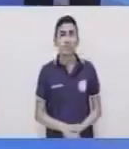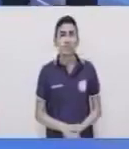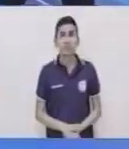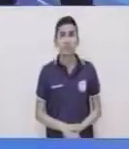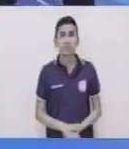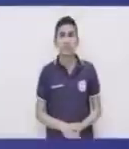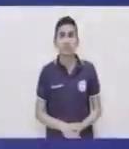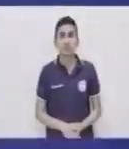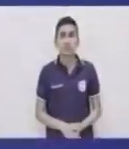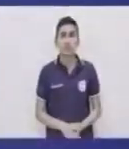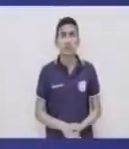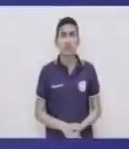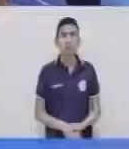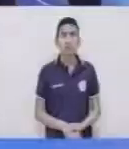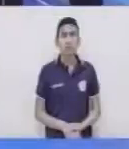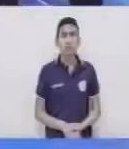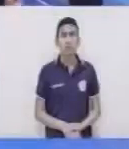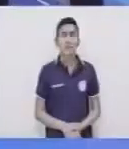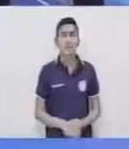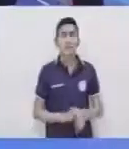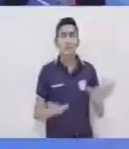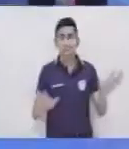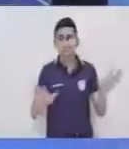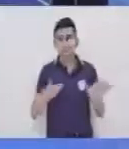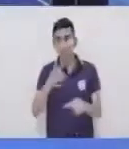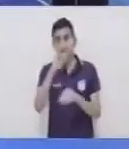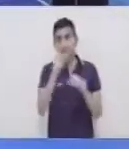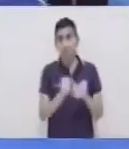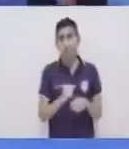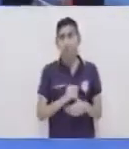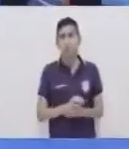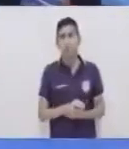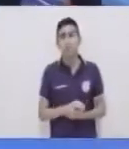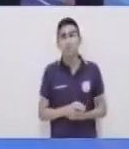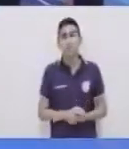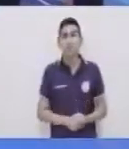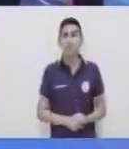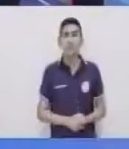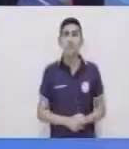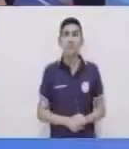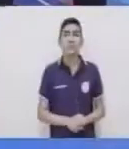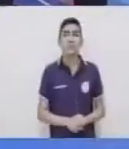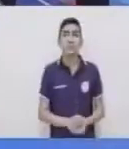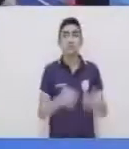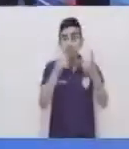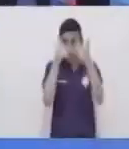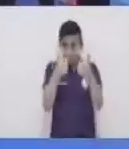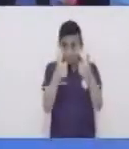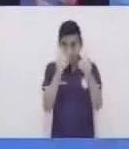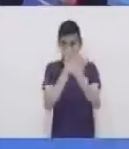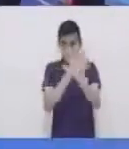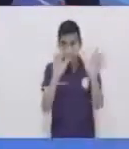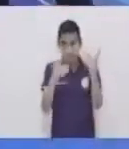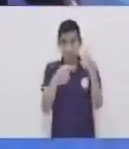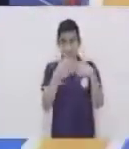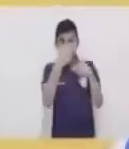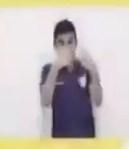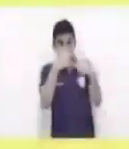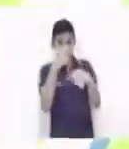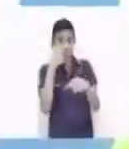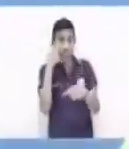El que sigue. Y el que sigue. Muy bien, vamos ahora al otro